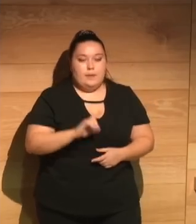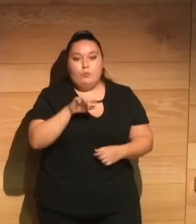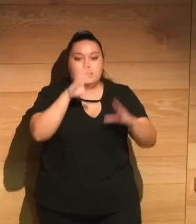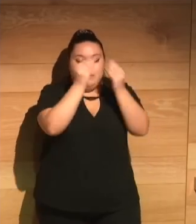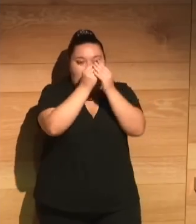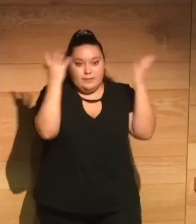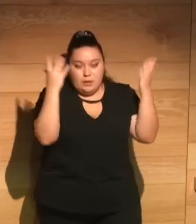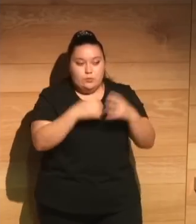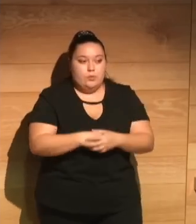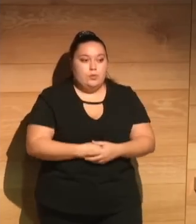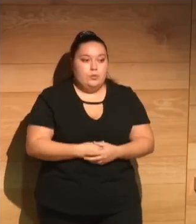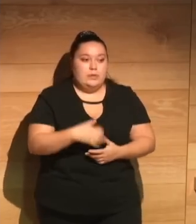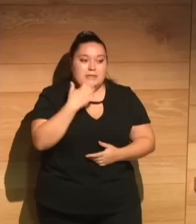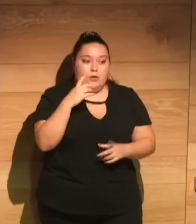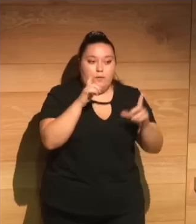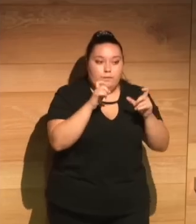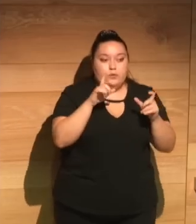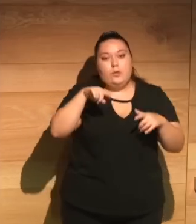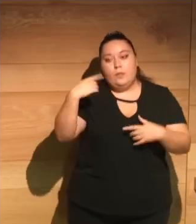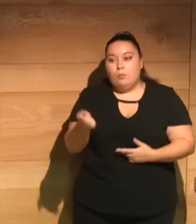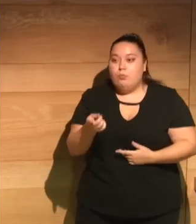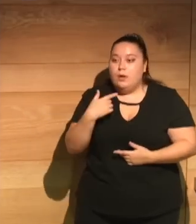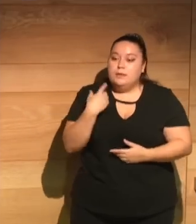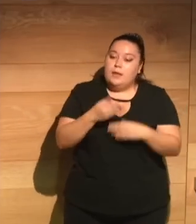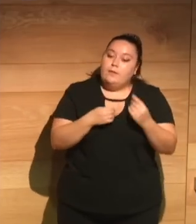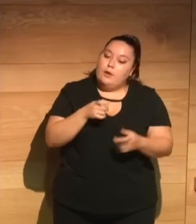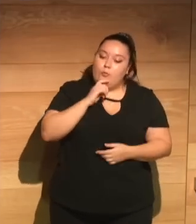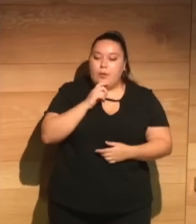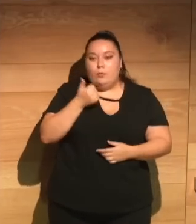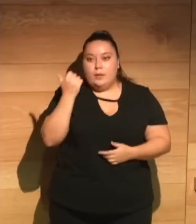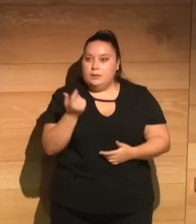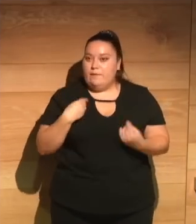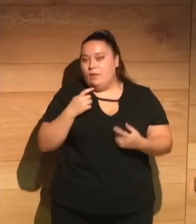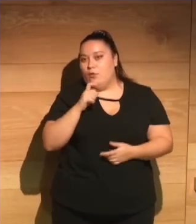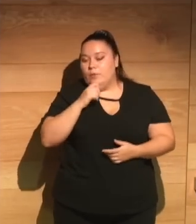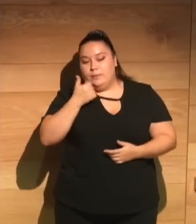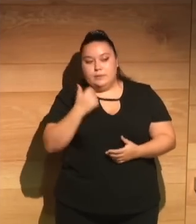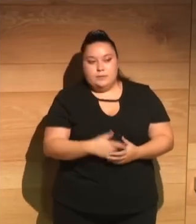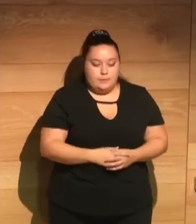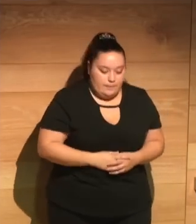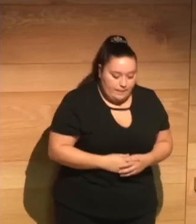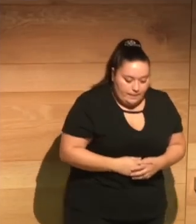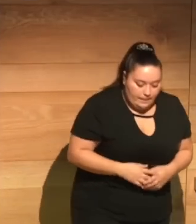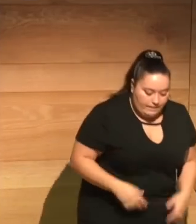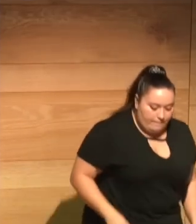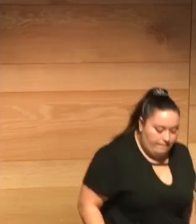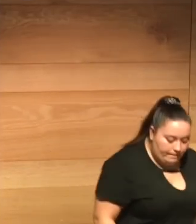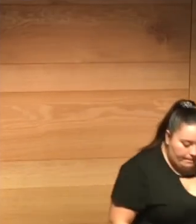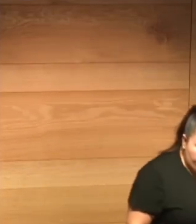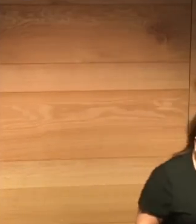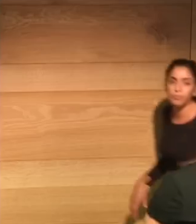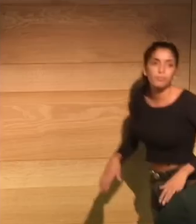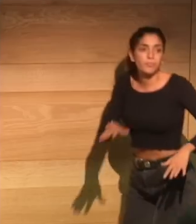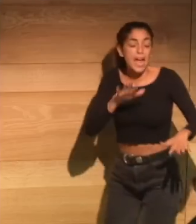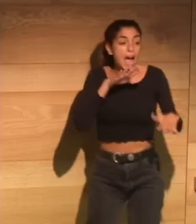¿no? El decir, bueno, si esto se puede hacer con una foto, pues yo lo que voy a hacer es complicarme la vida, ¿no? Y ahora nos esperan como